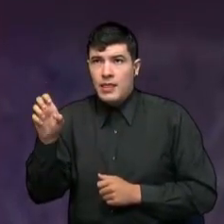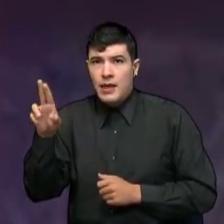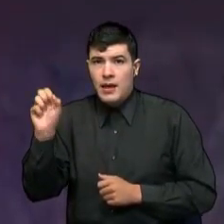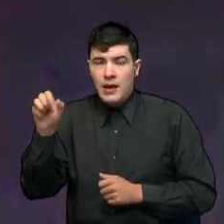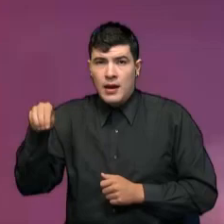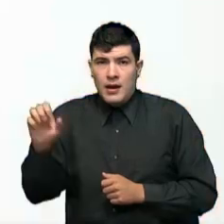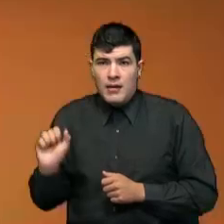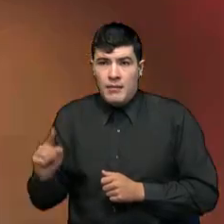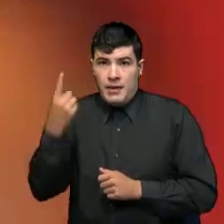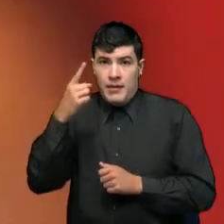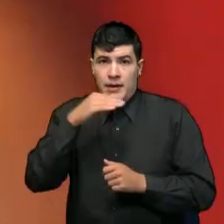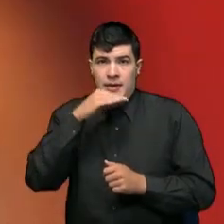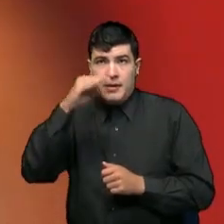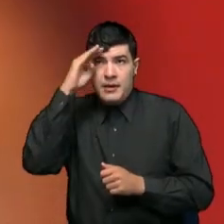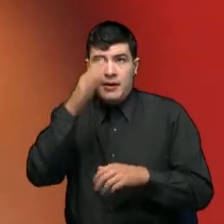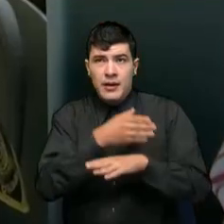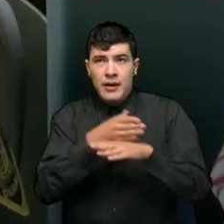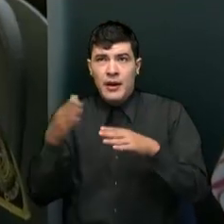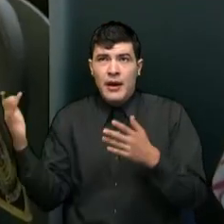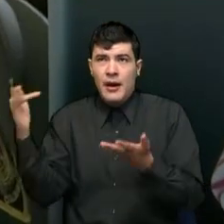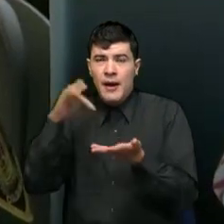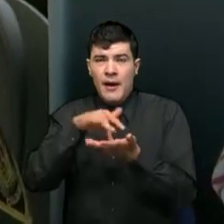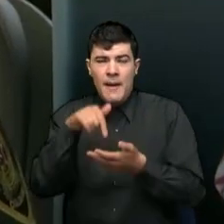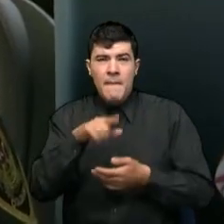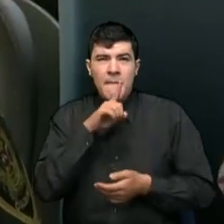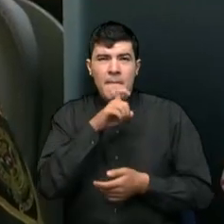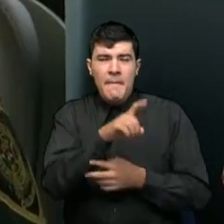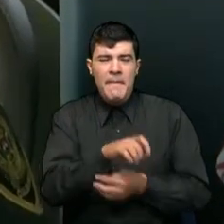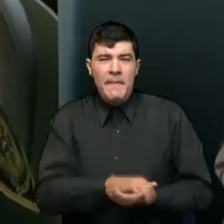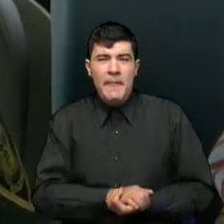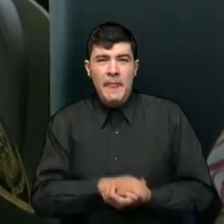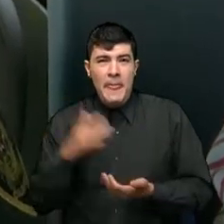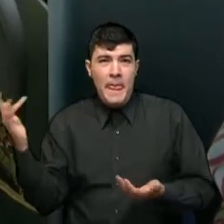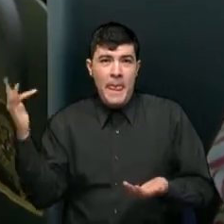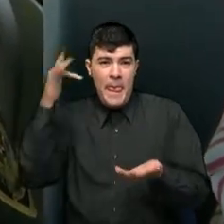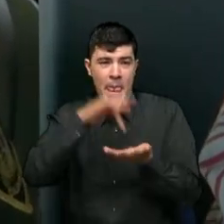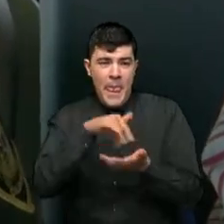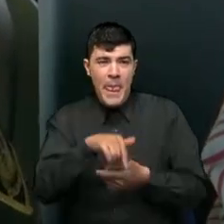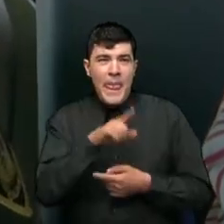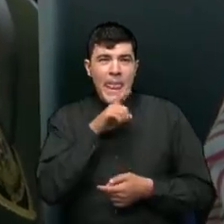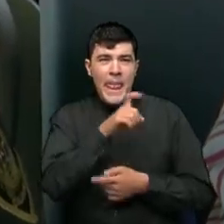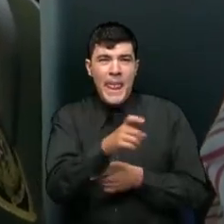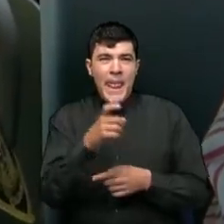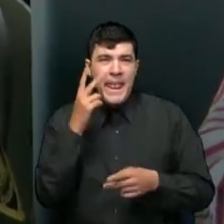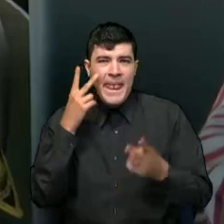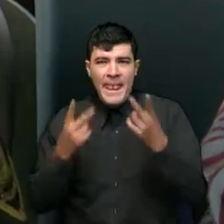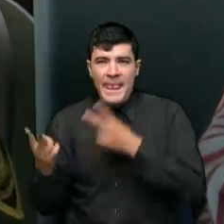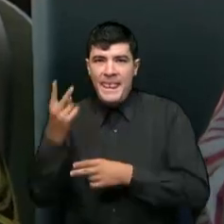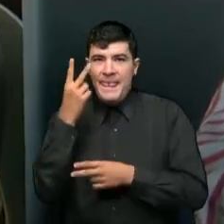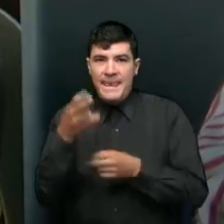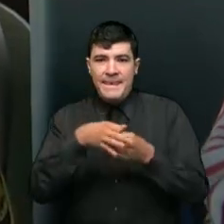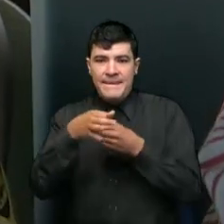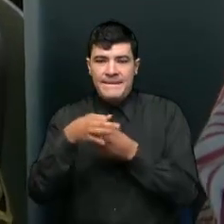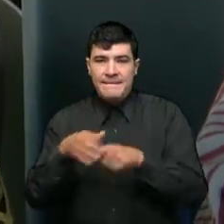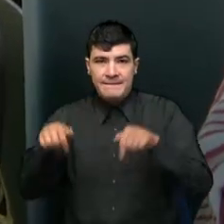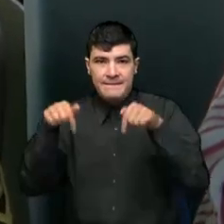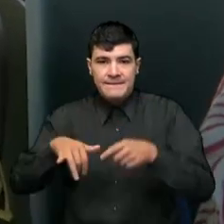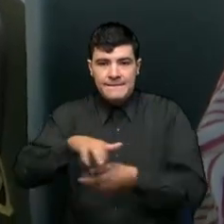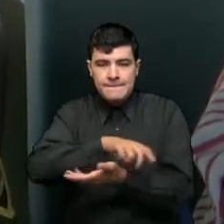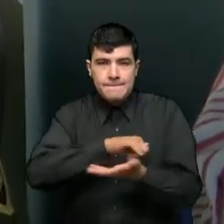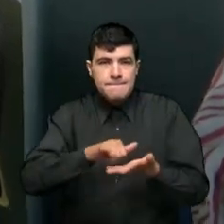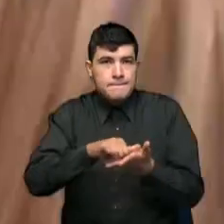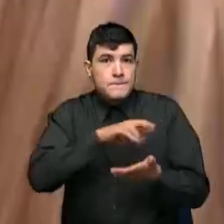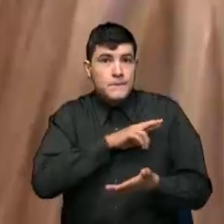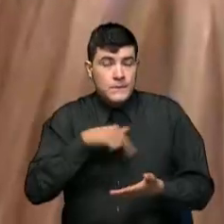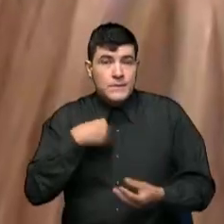primero a Medellín y luego a Bucaramanga. Llegaron a la ciudad de Bucaramanga, recorrieron dos municipios en Santander y esa es la trazabilidad que